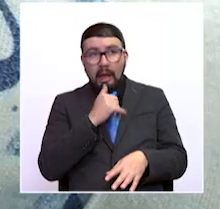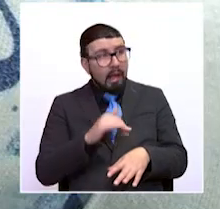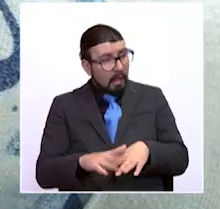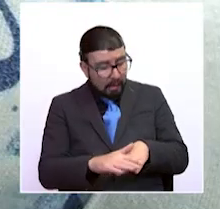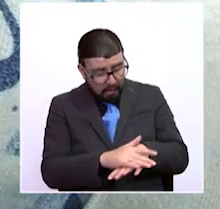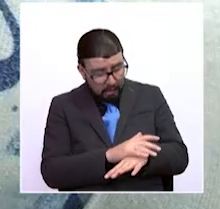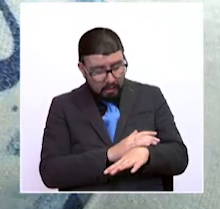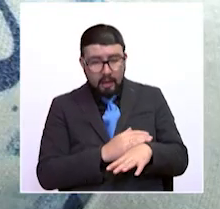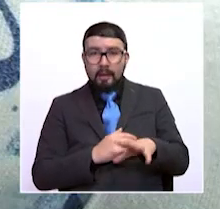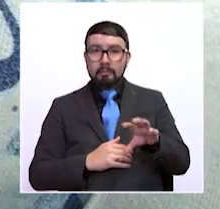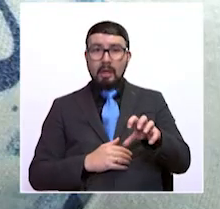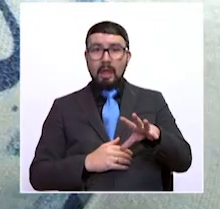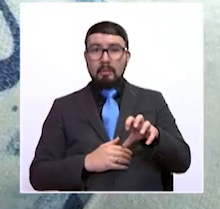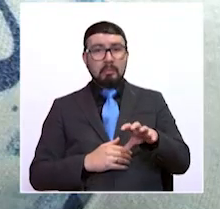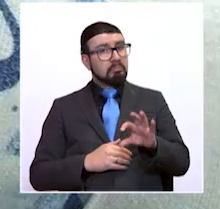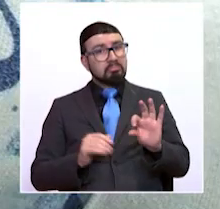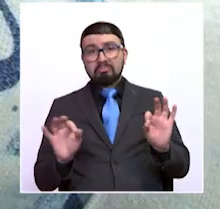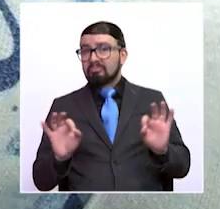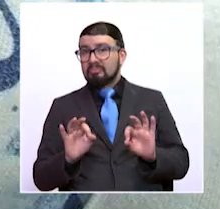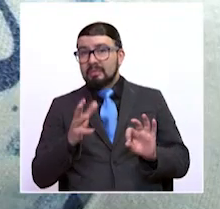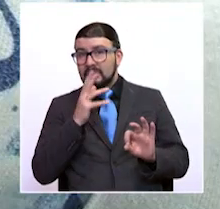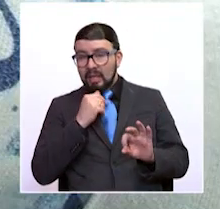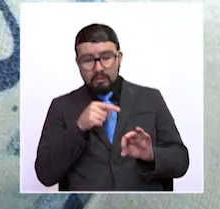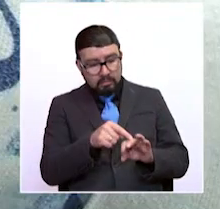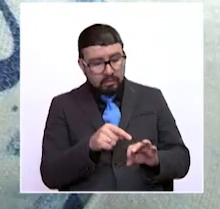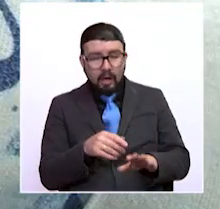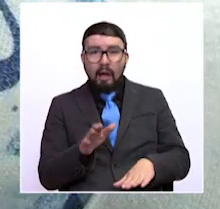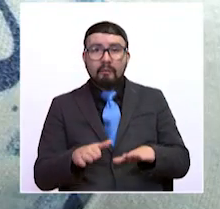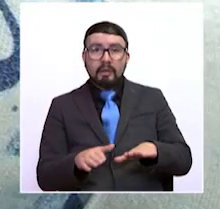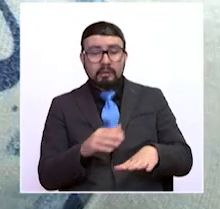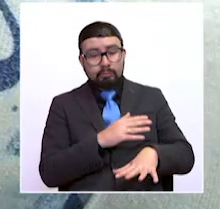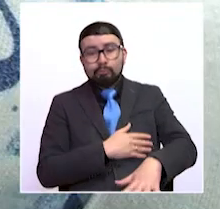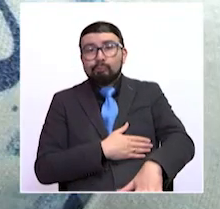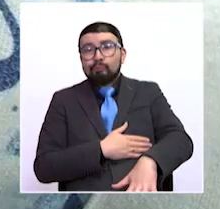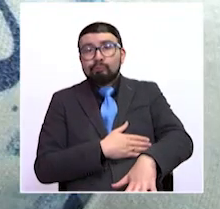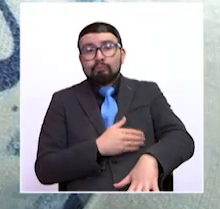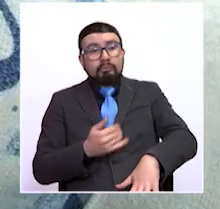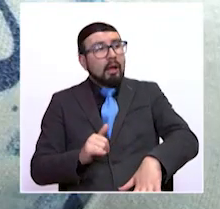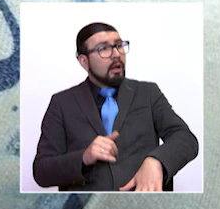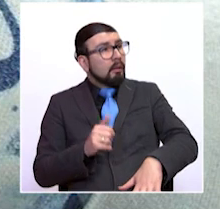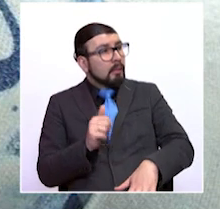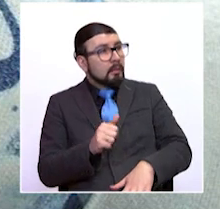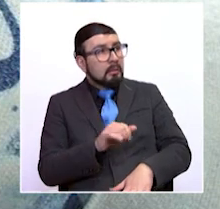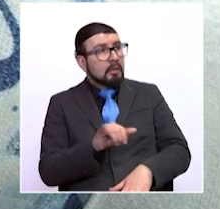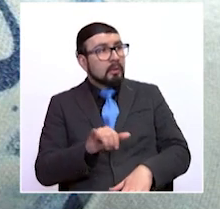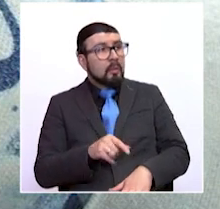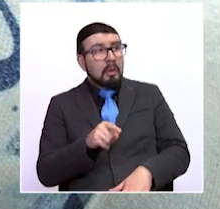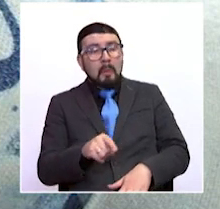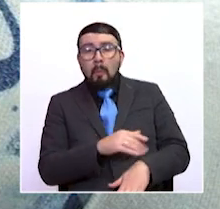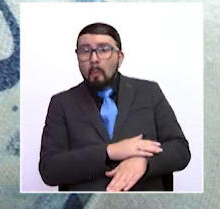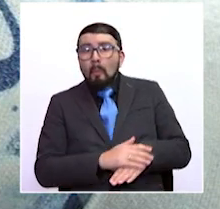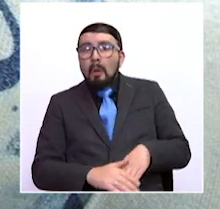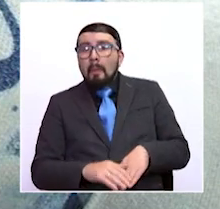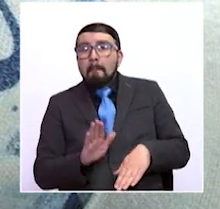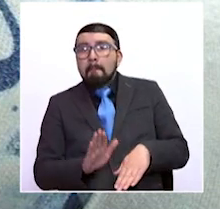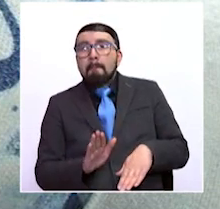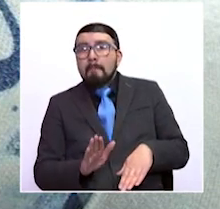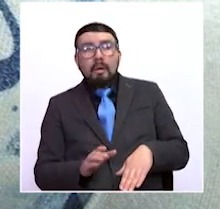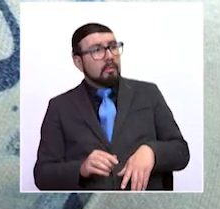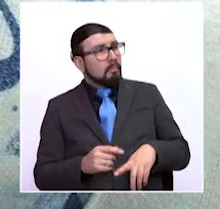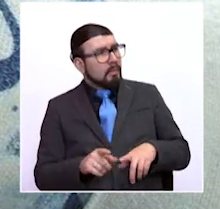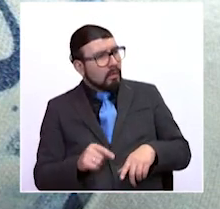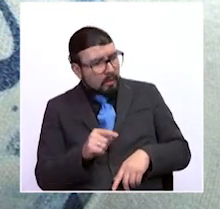con movimientos, y algunas veces nos puede quedar una mano como esta, pero esta mano ya fue casi